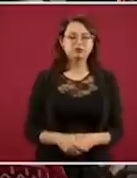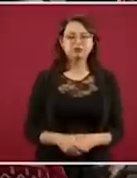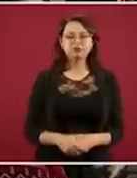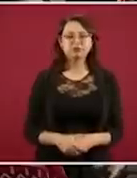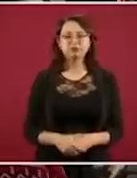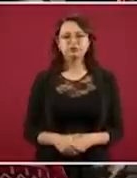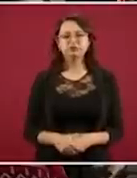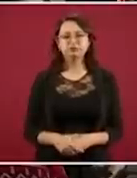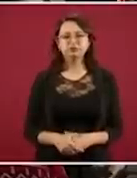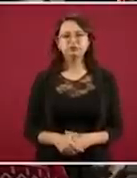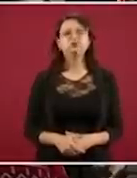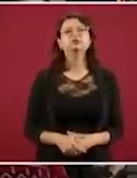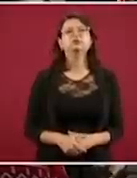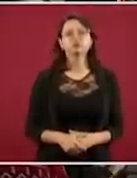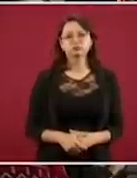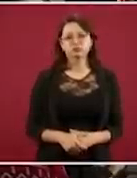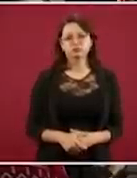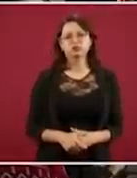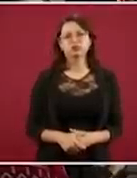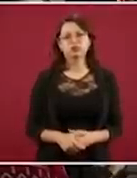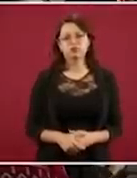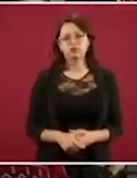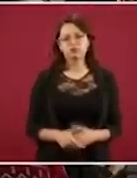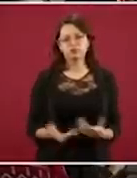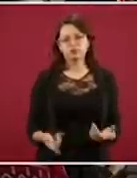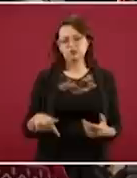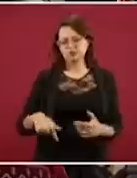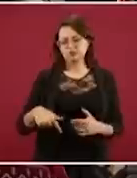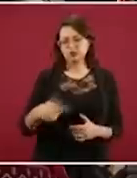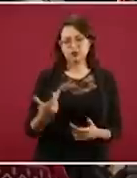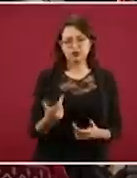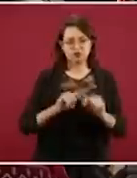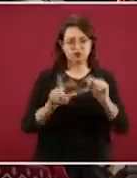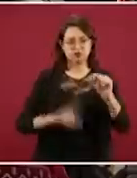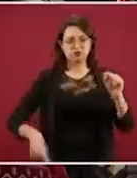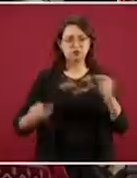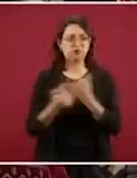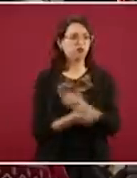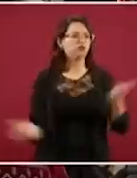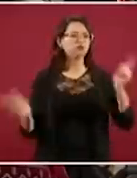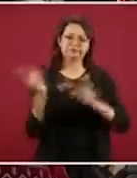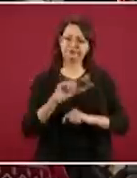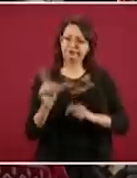cuáles son los límites que tenemos